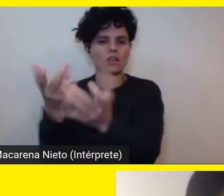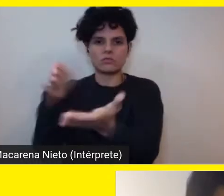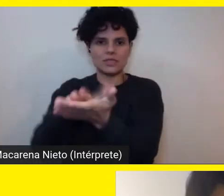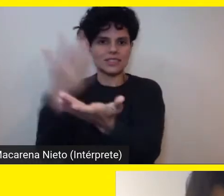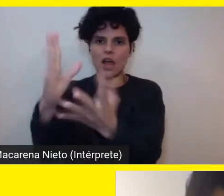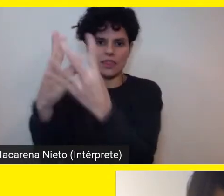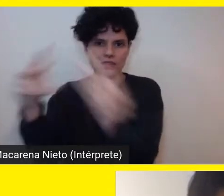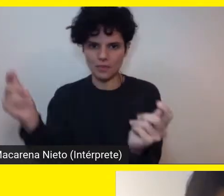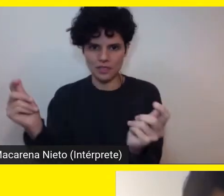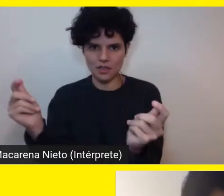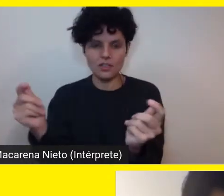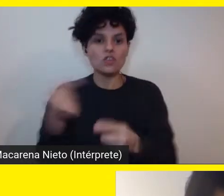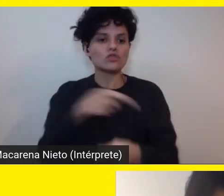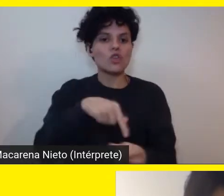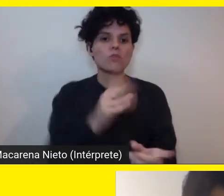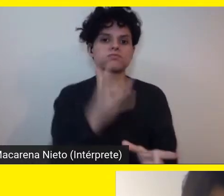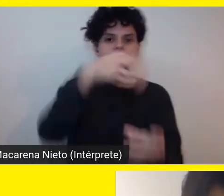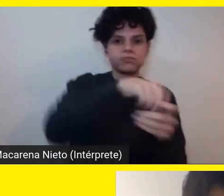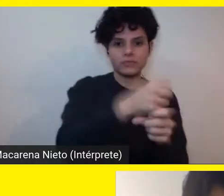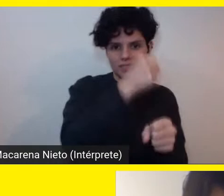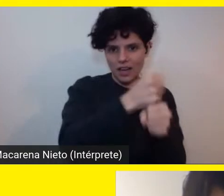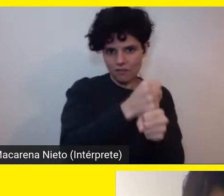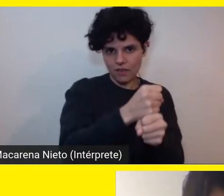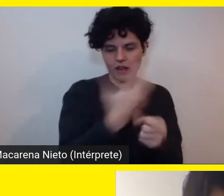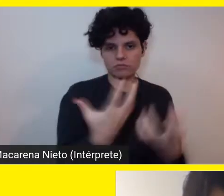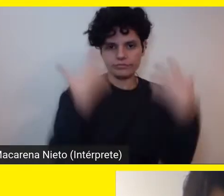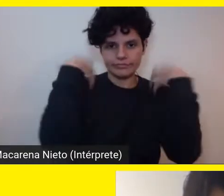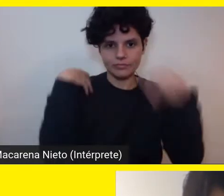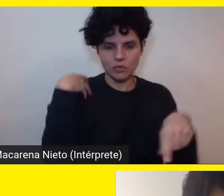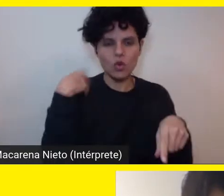ahí particularmente me fui focalizando en algunos temas,